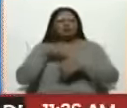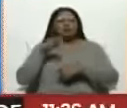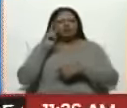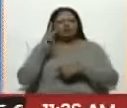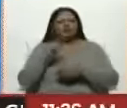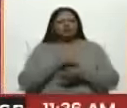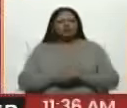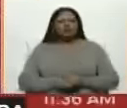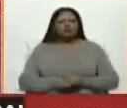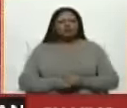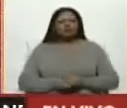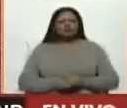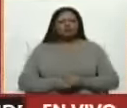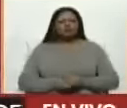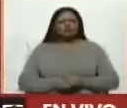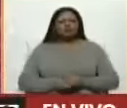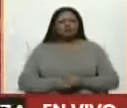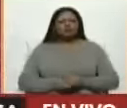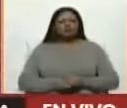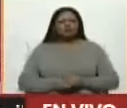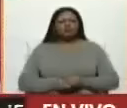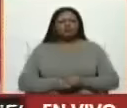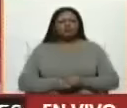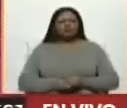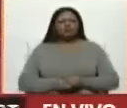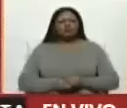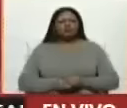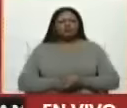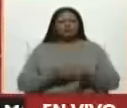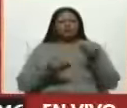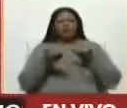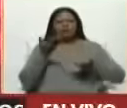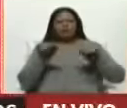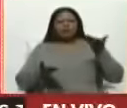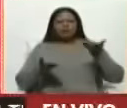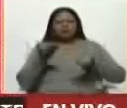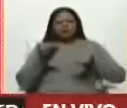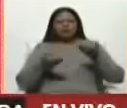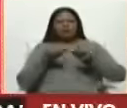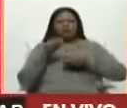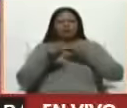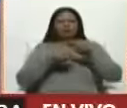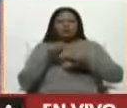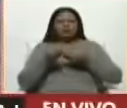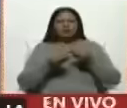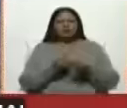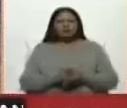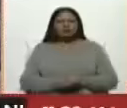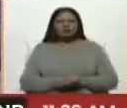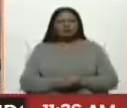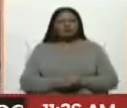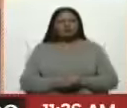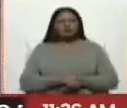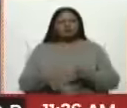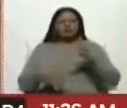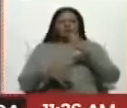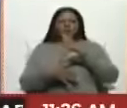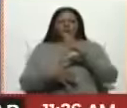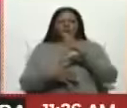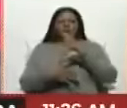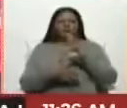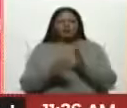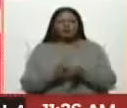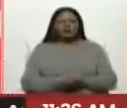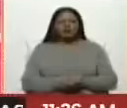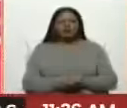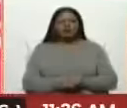Con estas elecciones, bueno, hay una balanza puesta en América. El